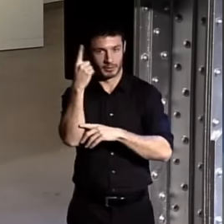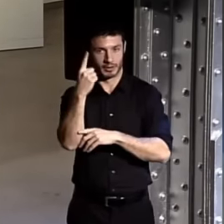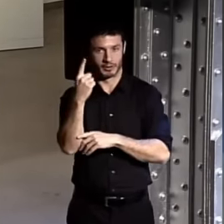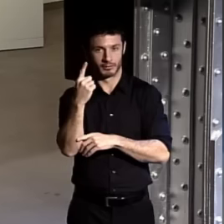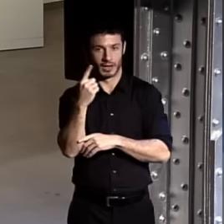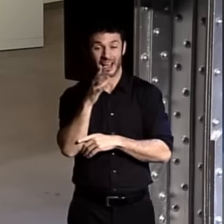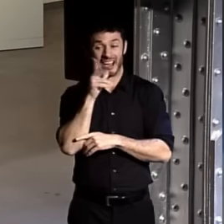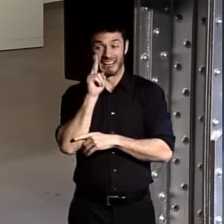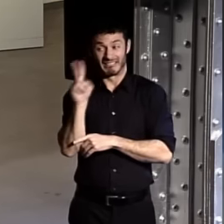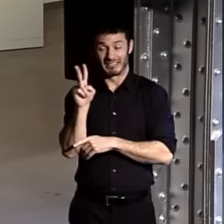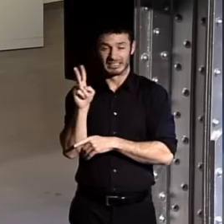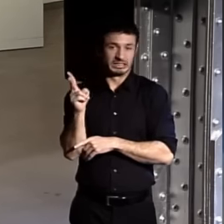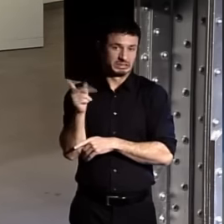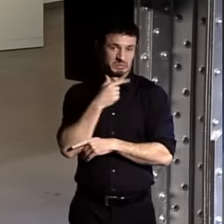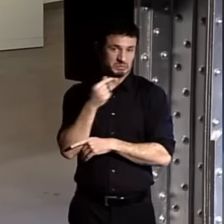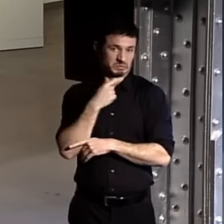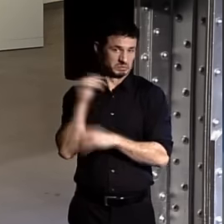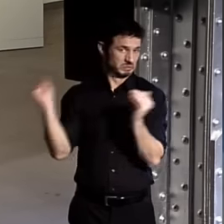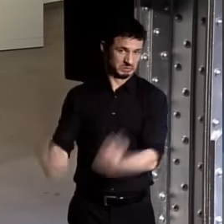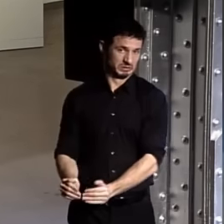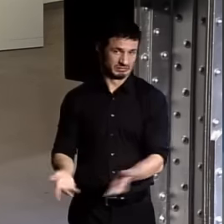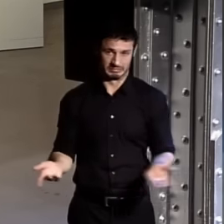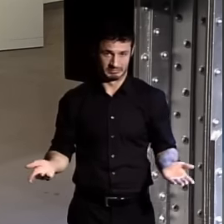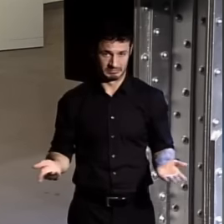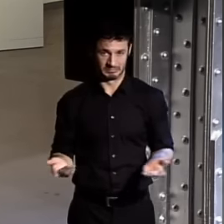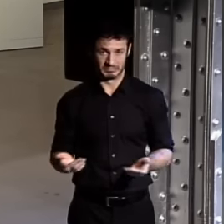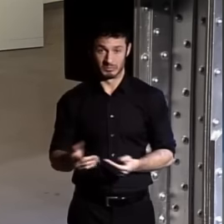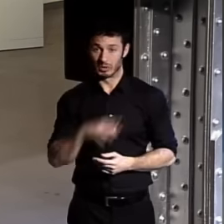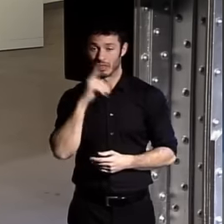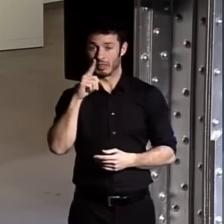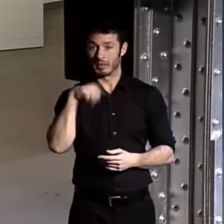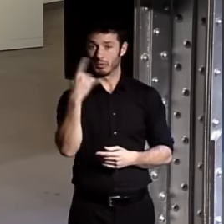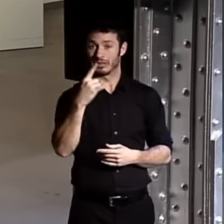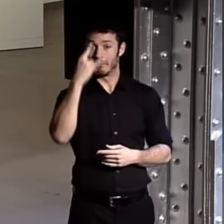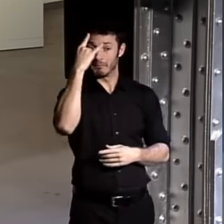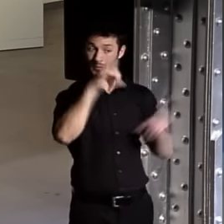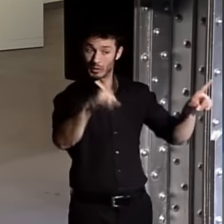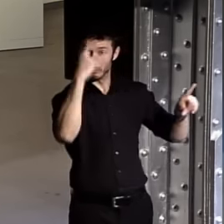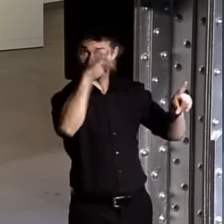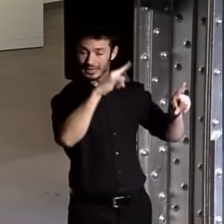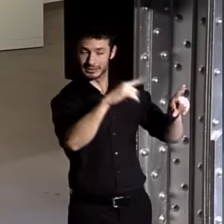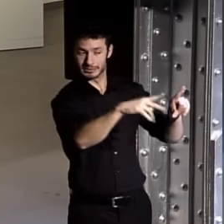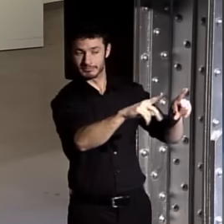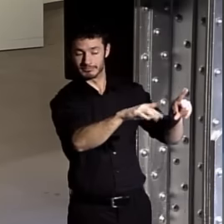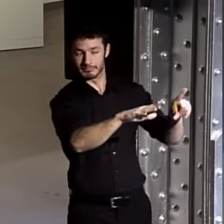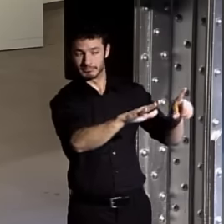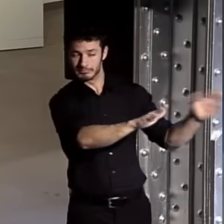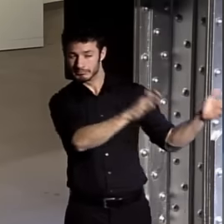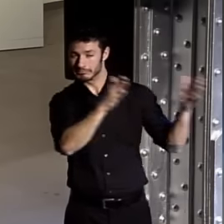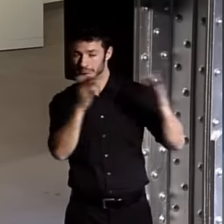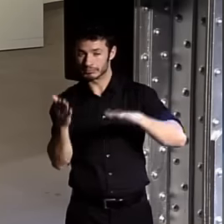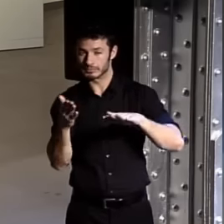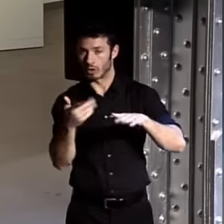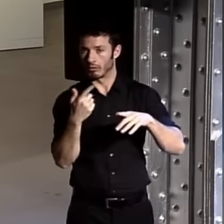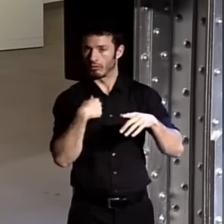mismo los veo y es el que menos me gusta de todos porque veo luego el picaso que como que cambié tanto mi registro intenté hacer una cosa